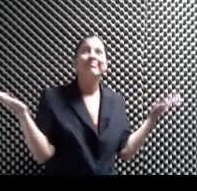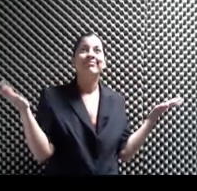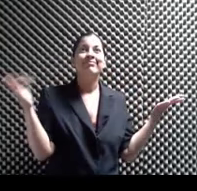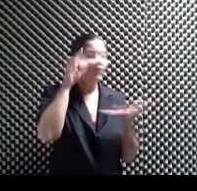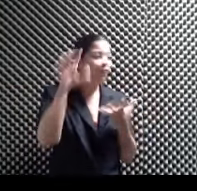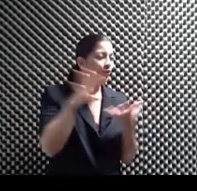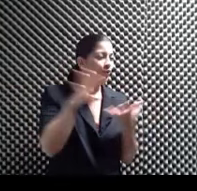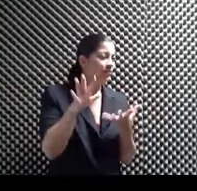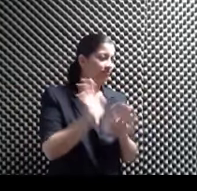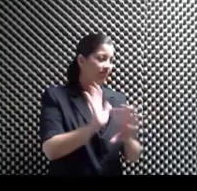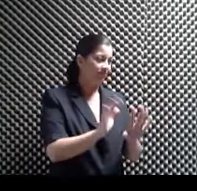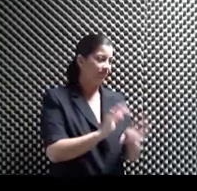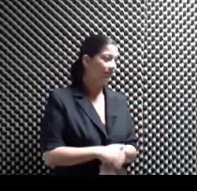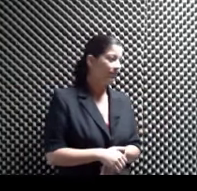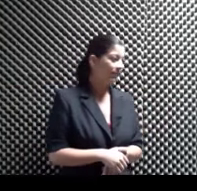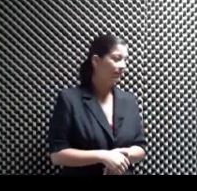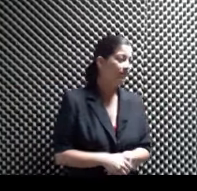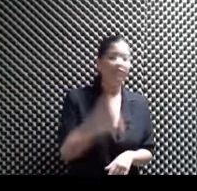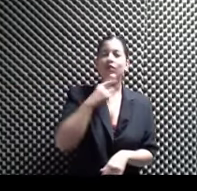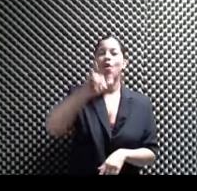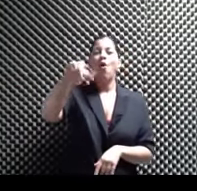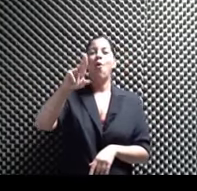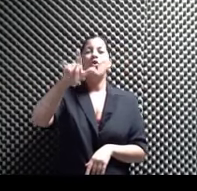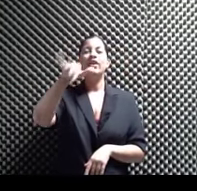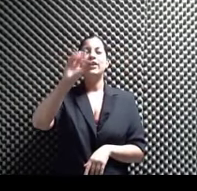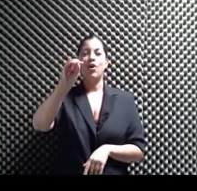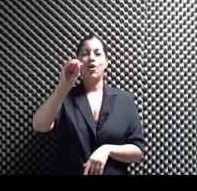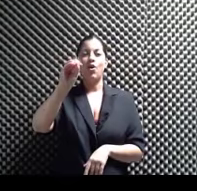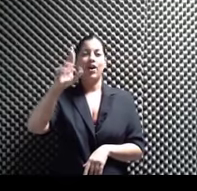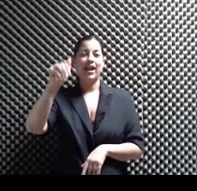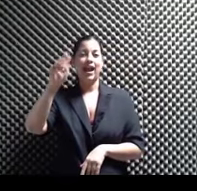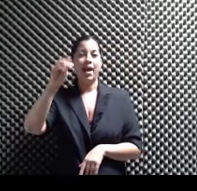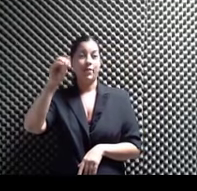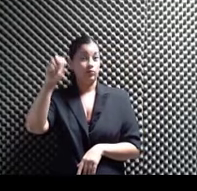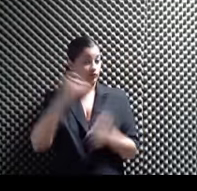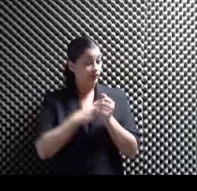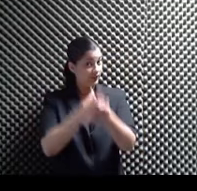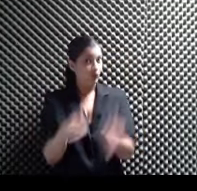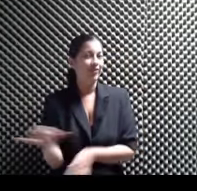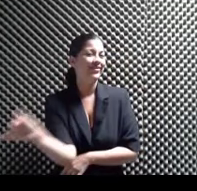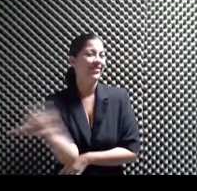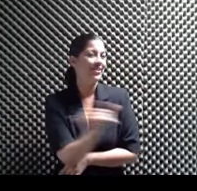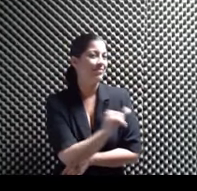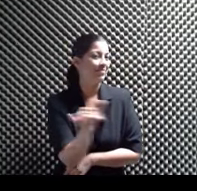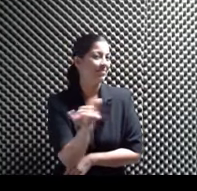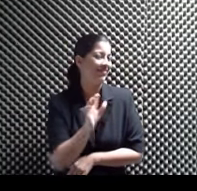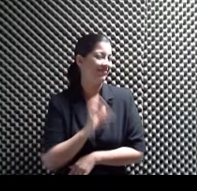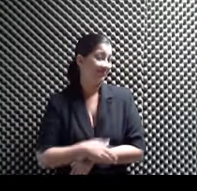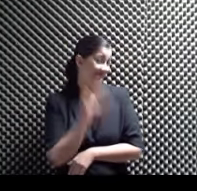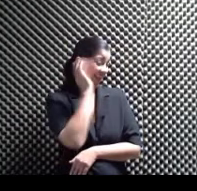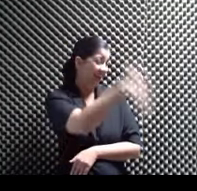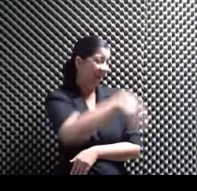Porque Julio Ramos Ahora es director También Mira tú Mira tú